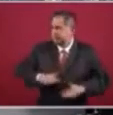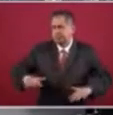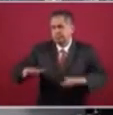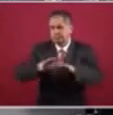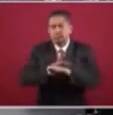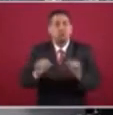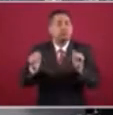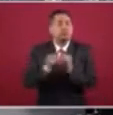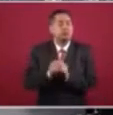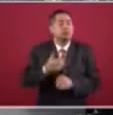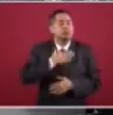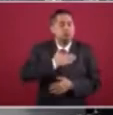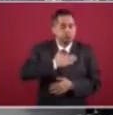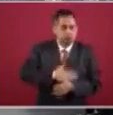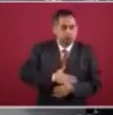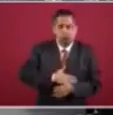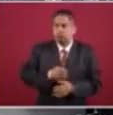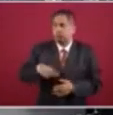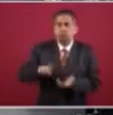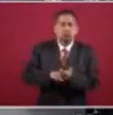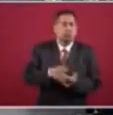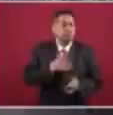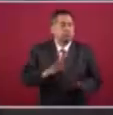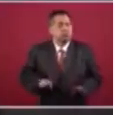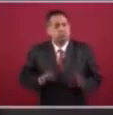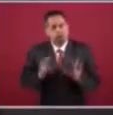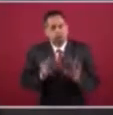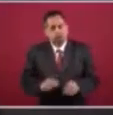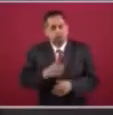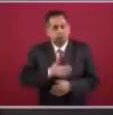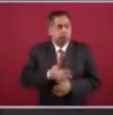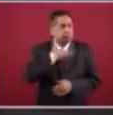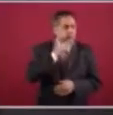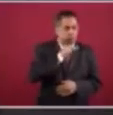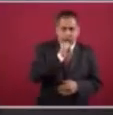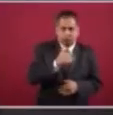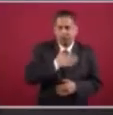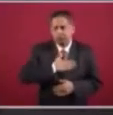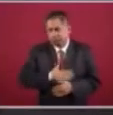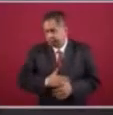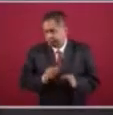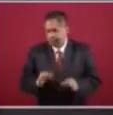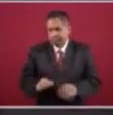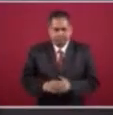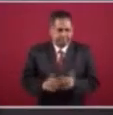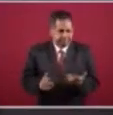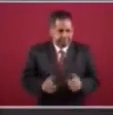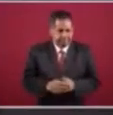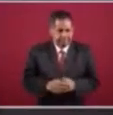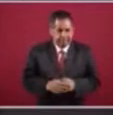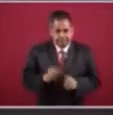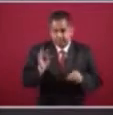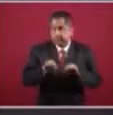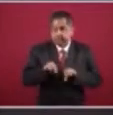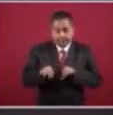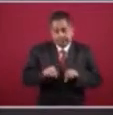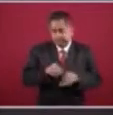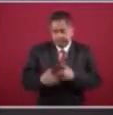hay justicia, si hay bienestar, si no hay corrupción, si se trabaja